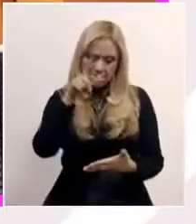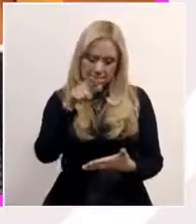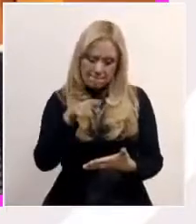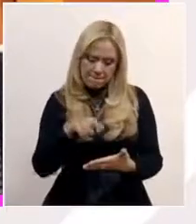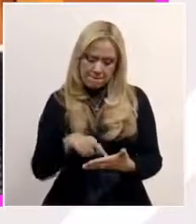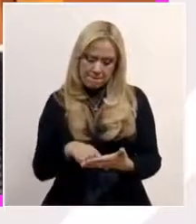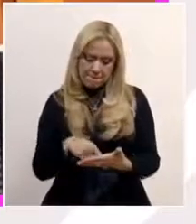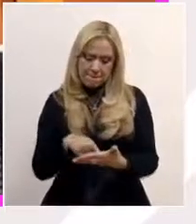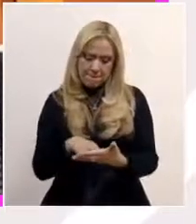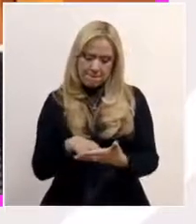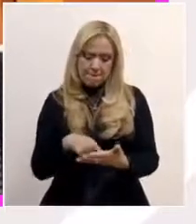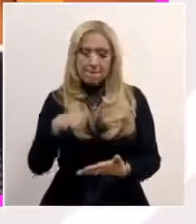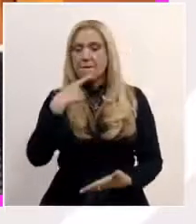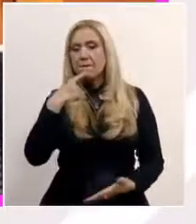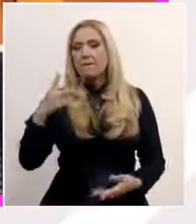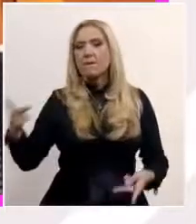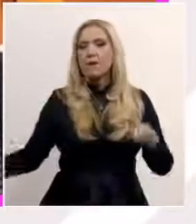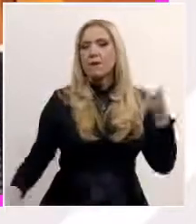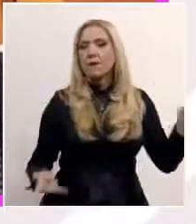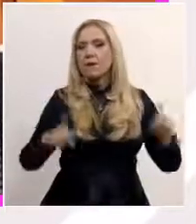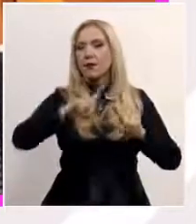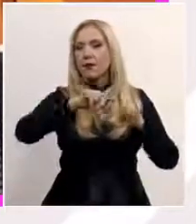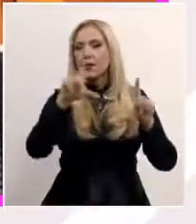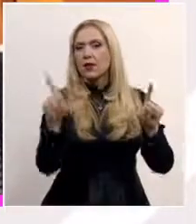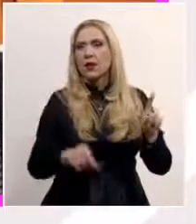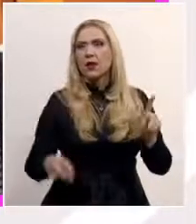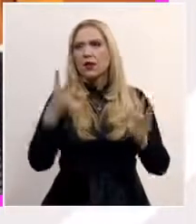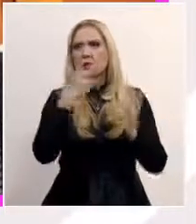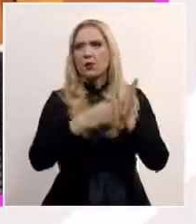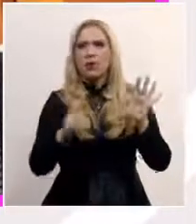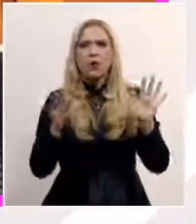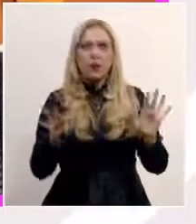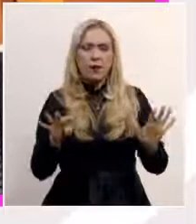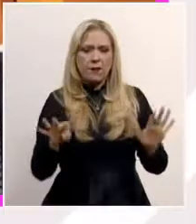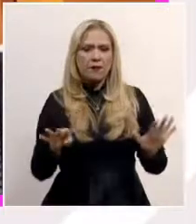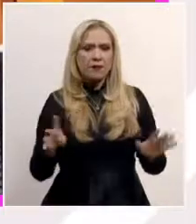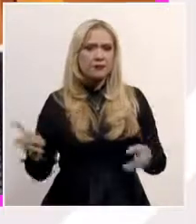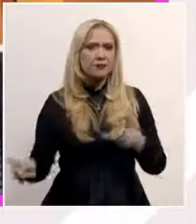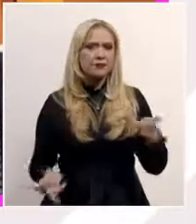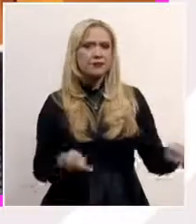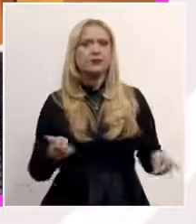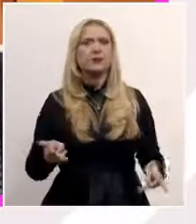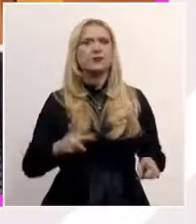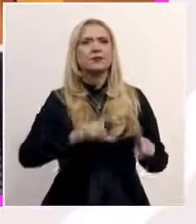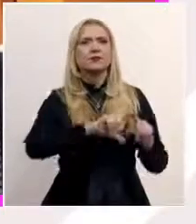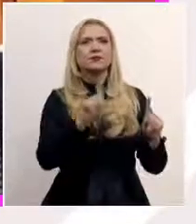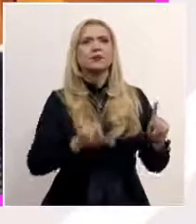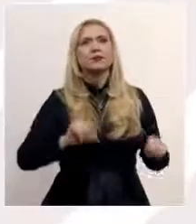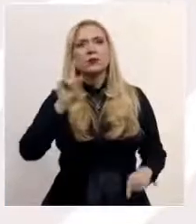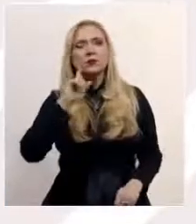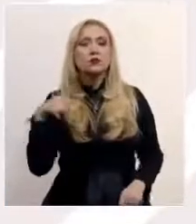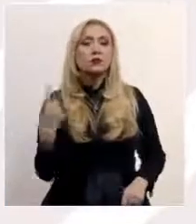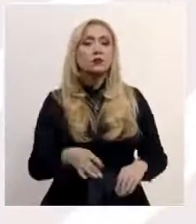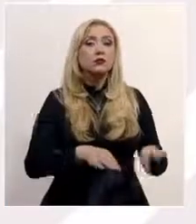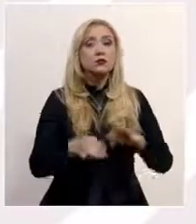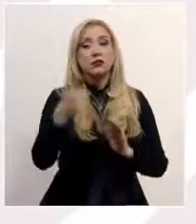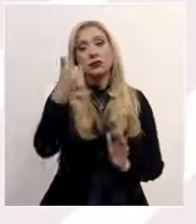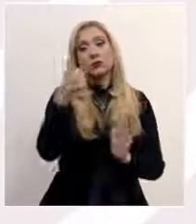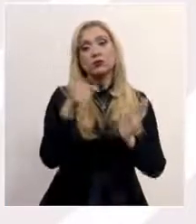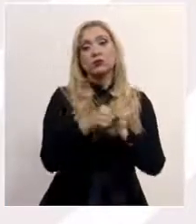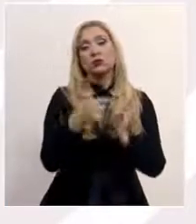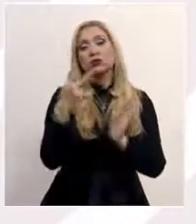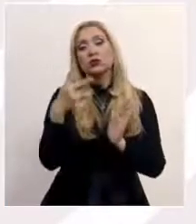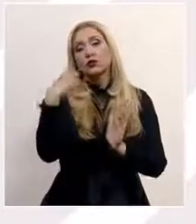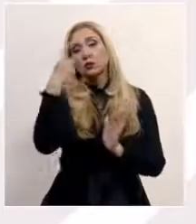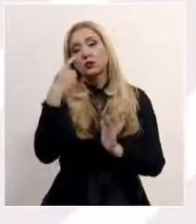que, de acuerdo con la encuesta nacional del uso del tiempo de 2019, es esta encuesta, a nivel nacional las mujeres trabajan 6.2 horas más